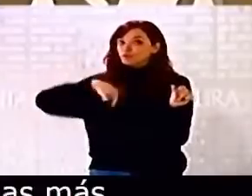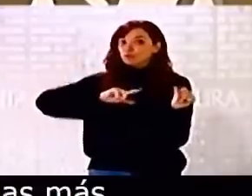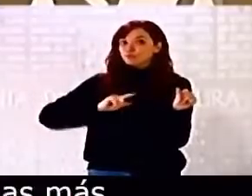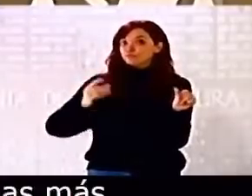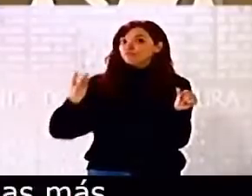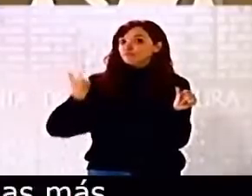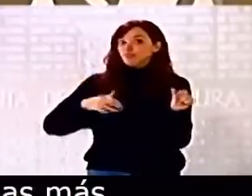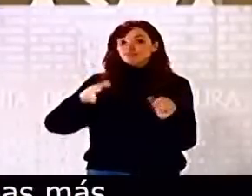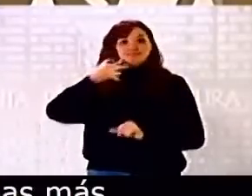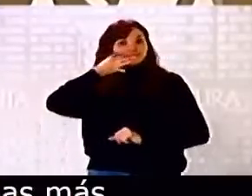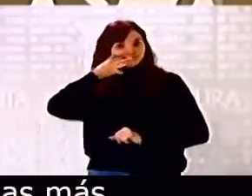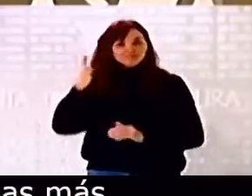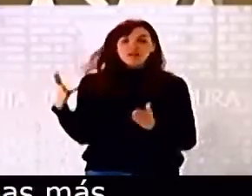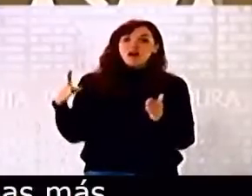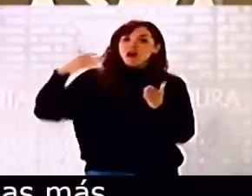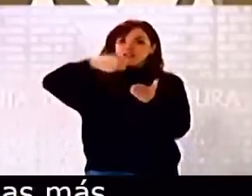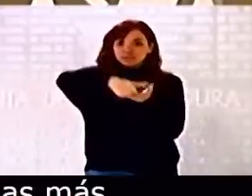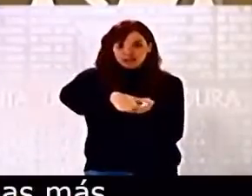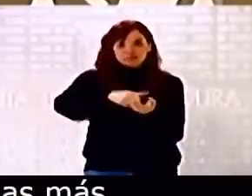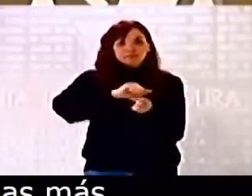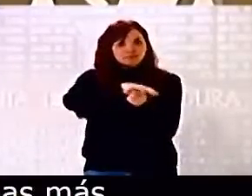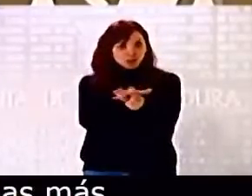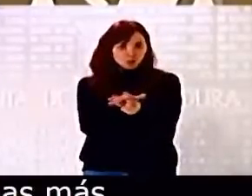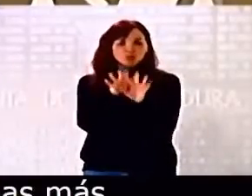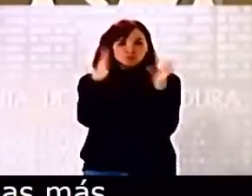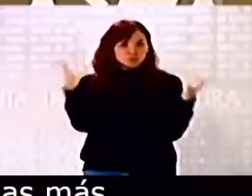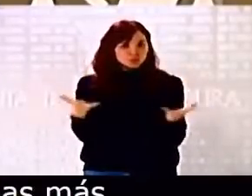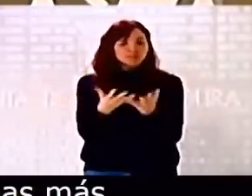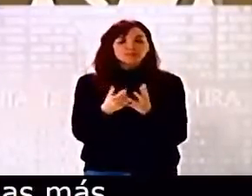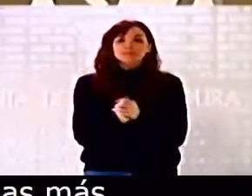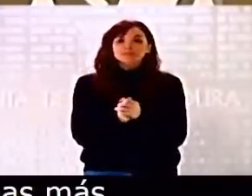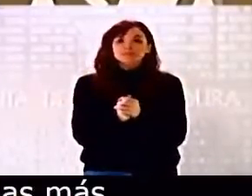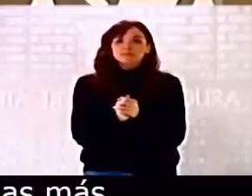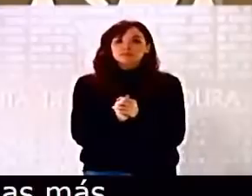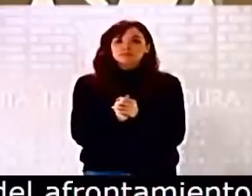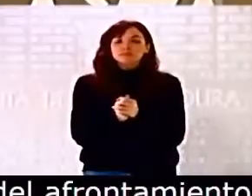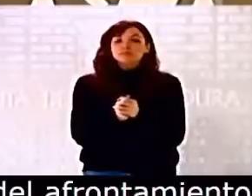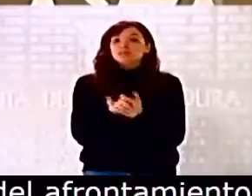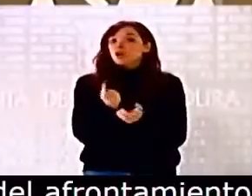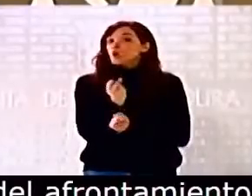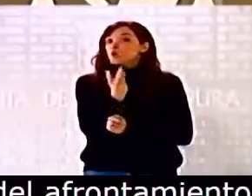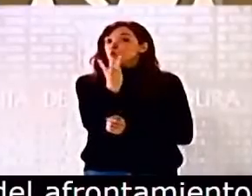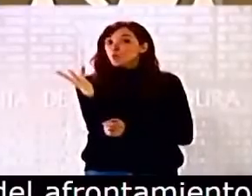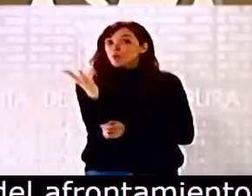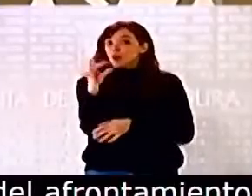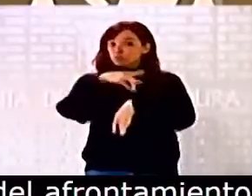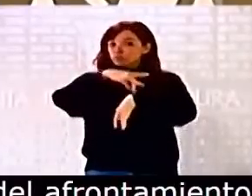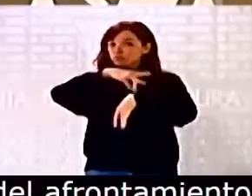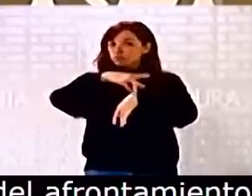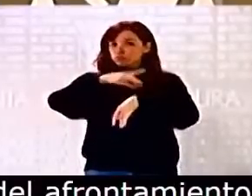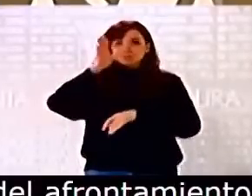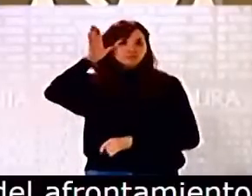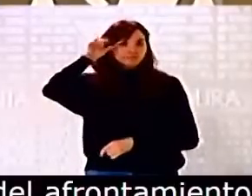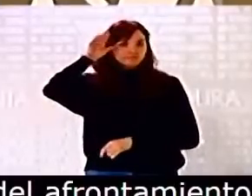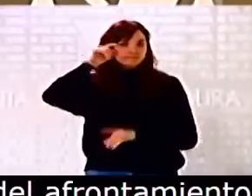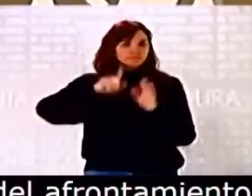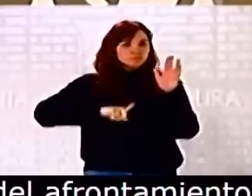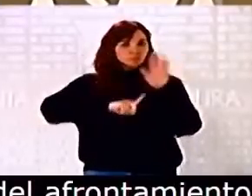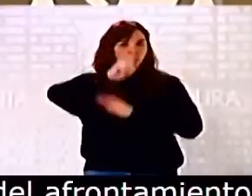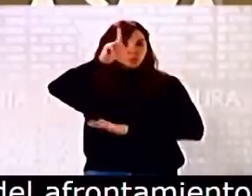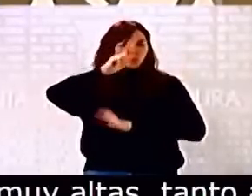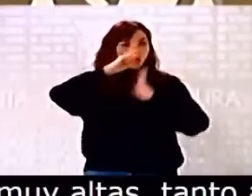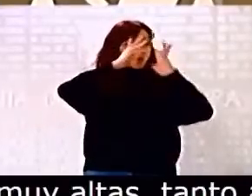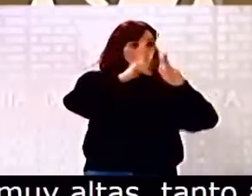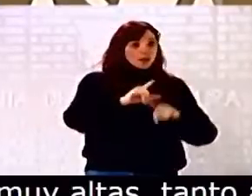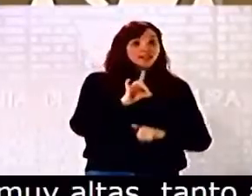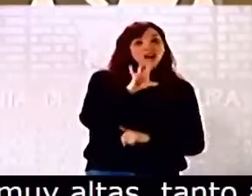largo del afrontamiento de la pandemia. Estamos en unas cifras de incidencia muy altas, tanto a los 14 días